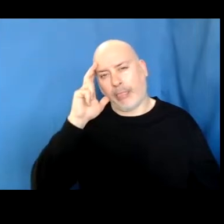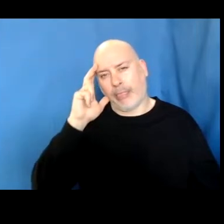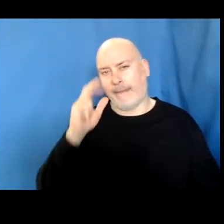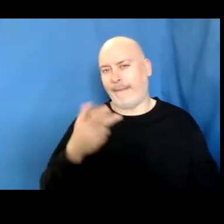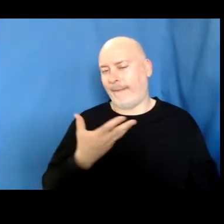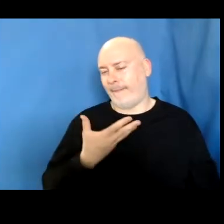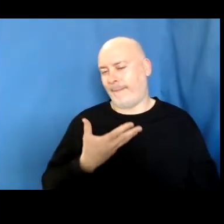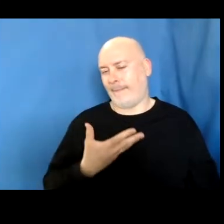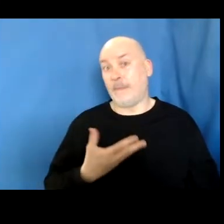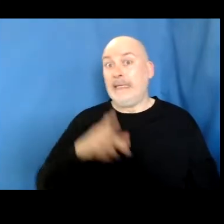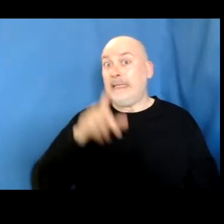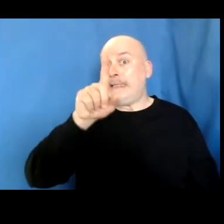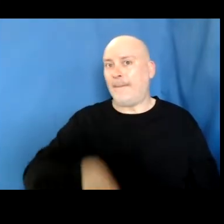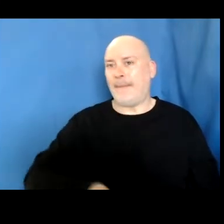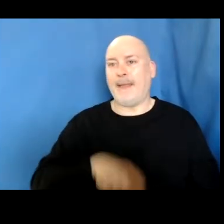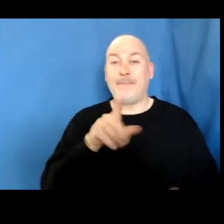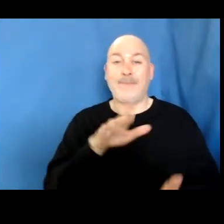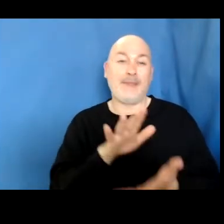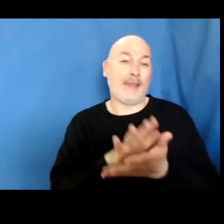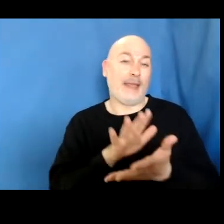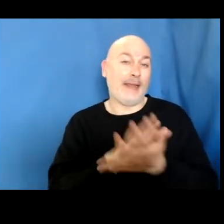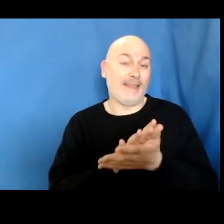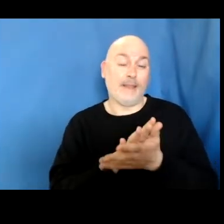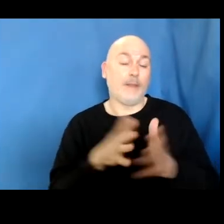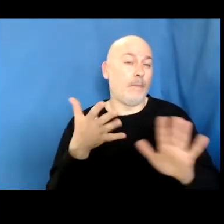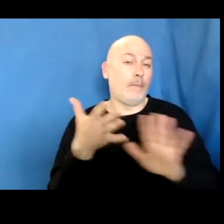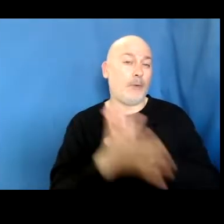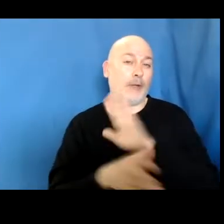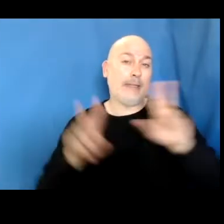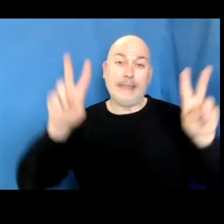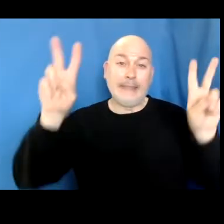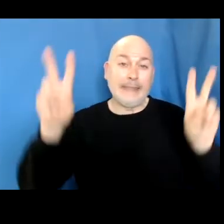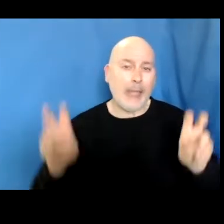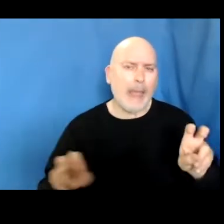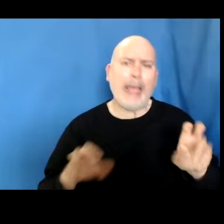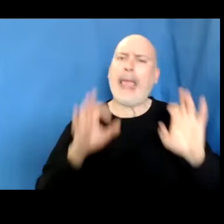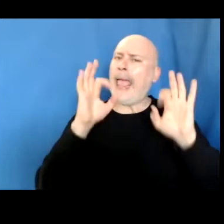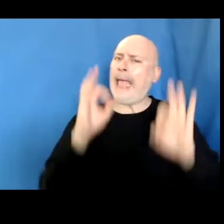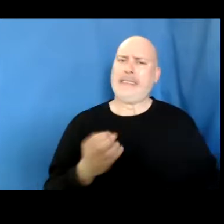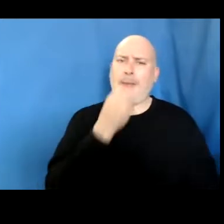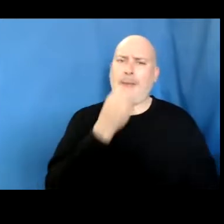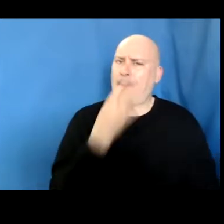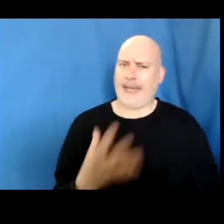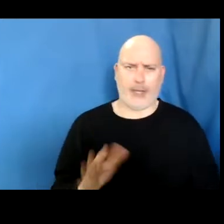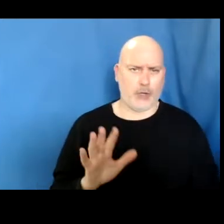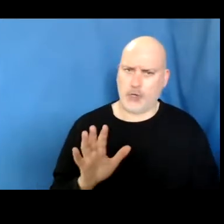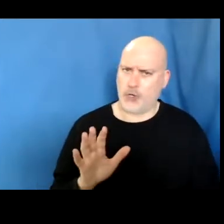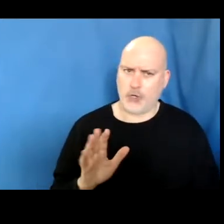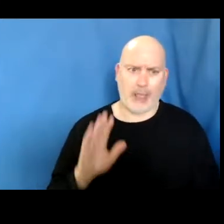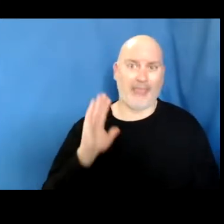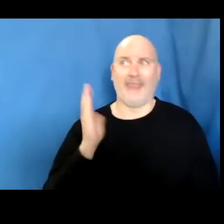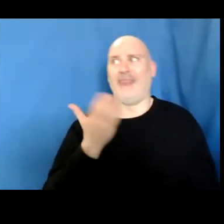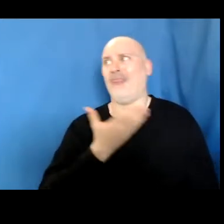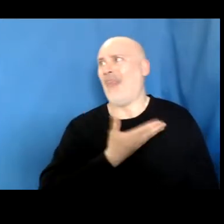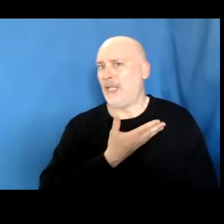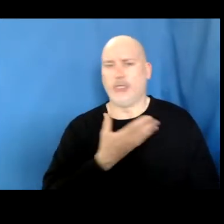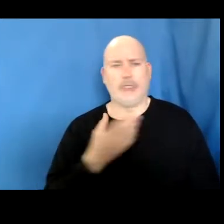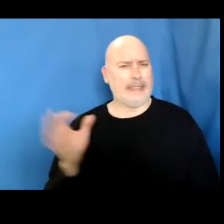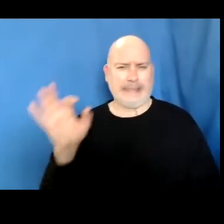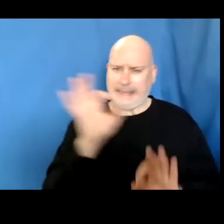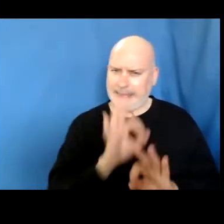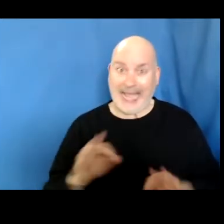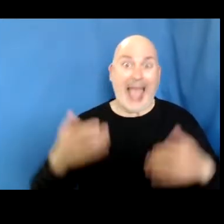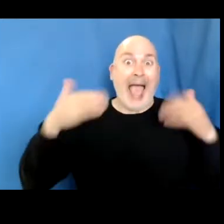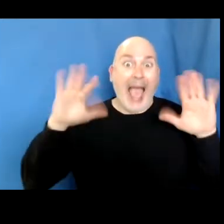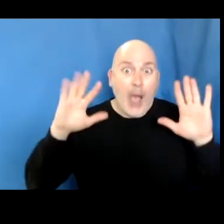tranquilizaros en el tema de que es un cuadro benigno y que no produce daños, aunque sea muy alarmante